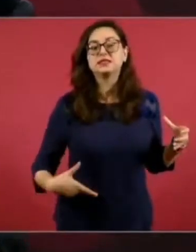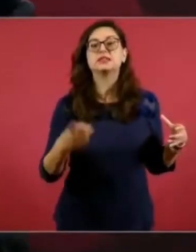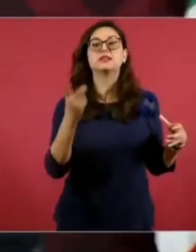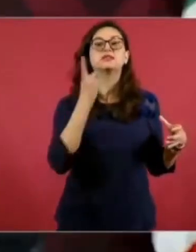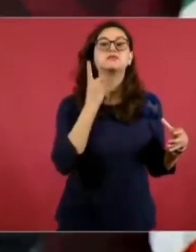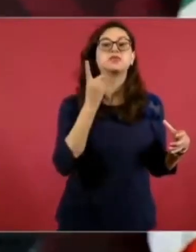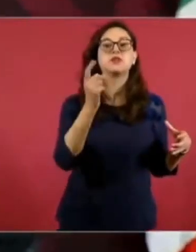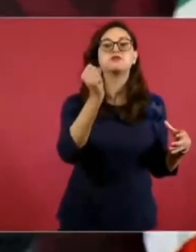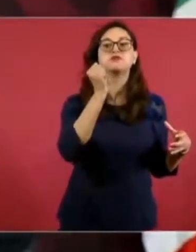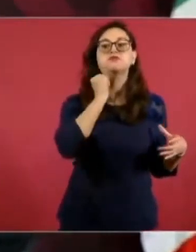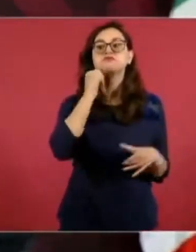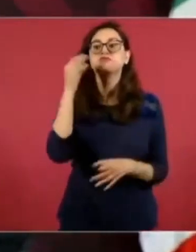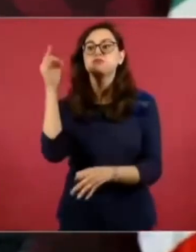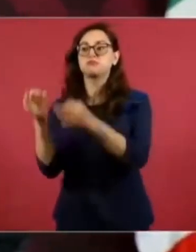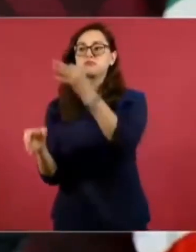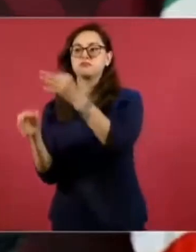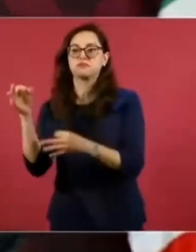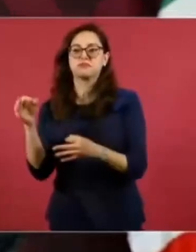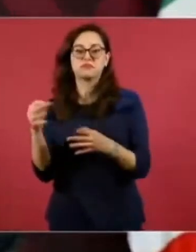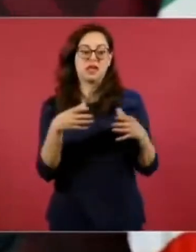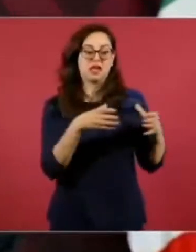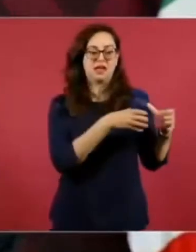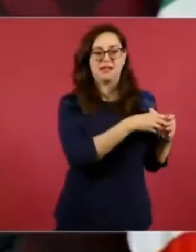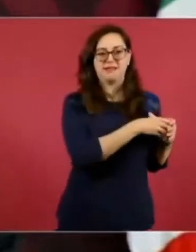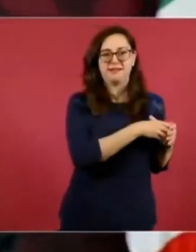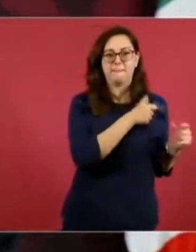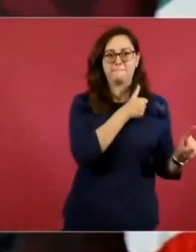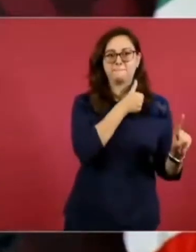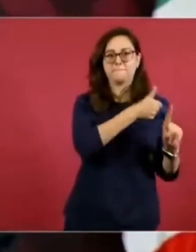años haciendo reformas a la Constitución.